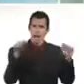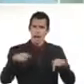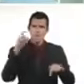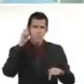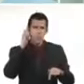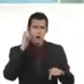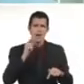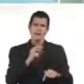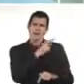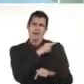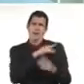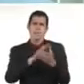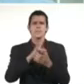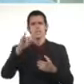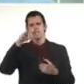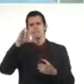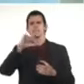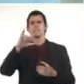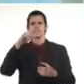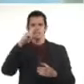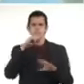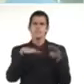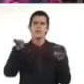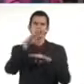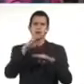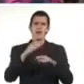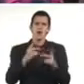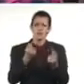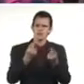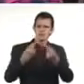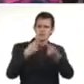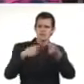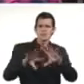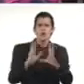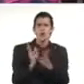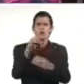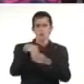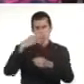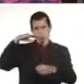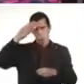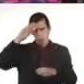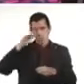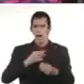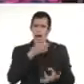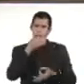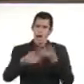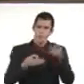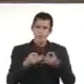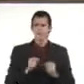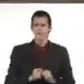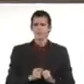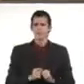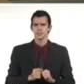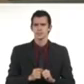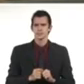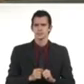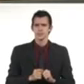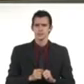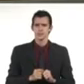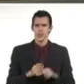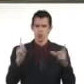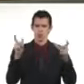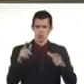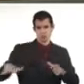como parte de la segunda jornada económica productiva 2022. La burocracia, la falta de créditos bancarios,